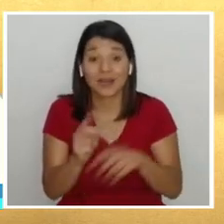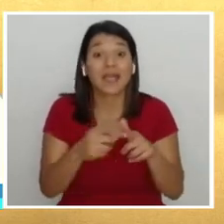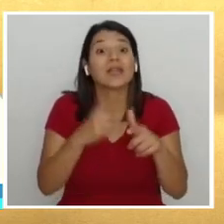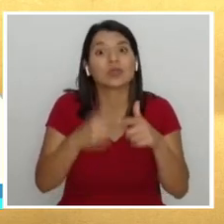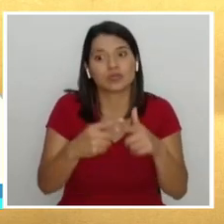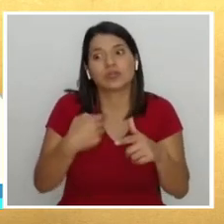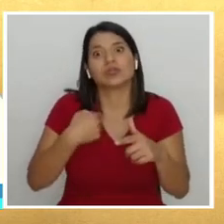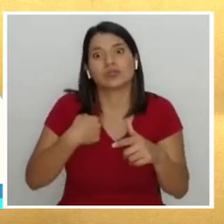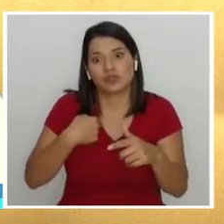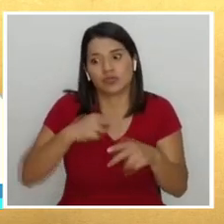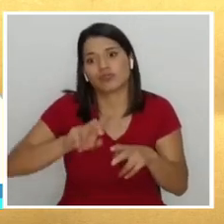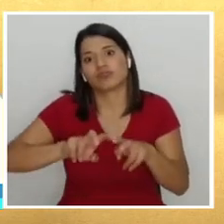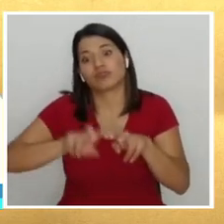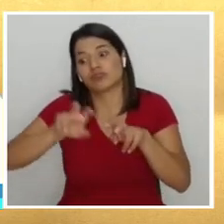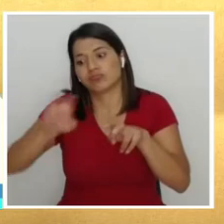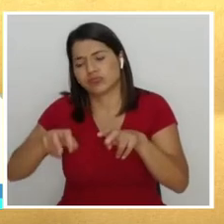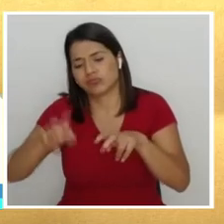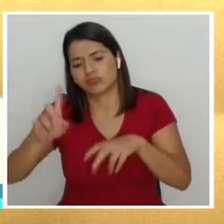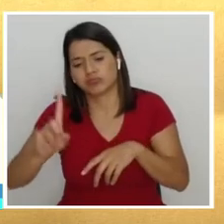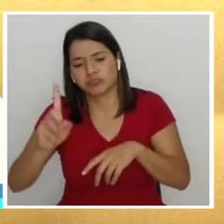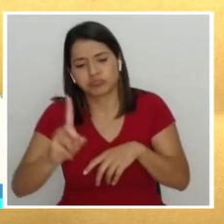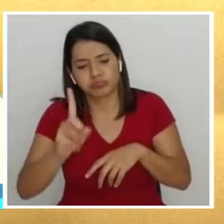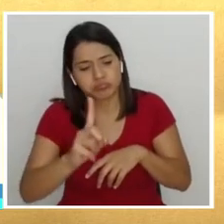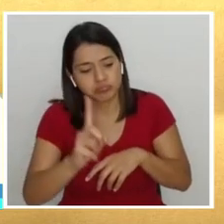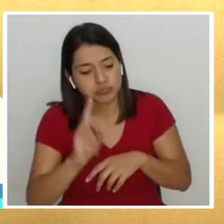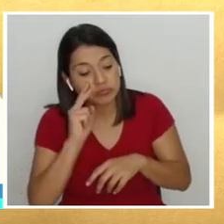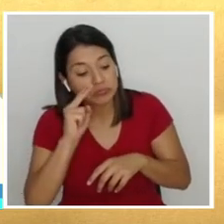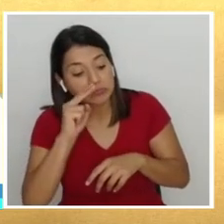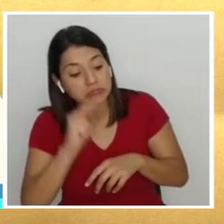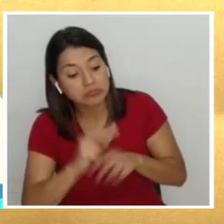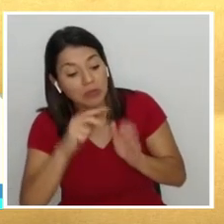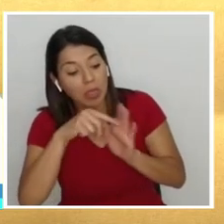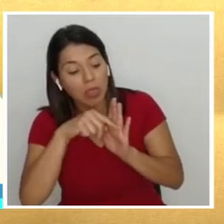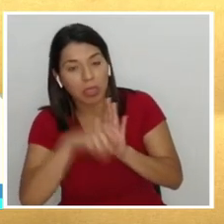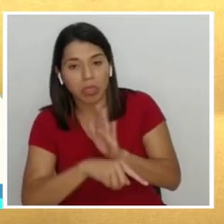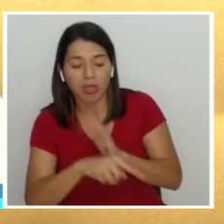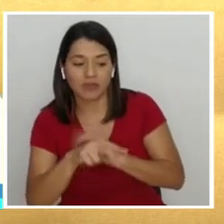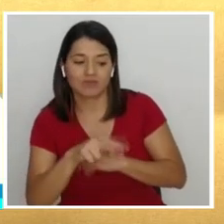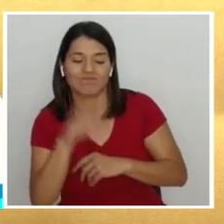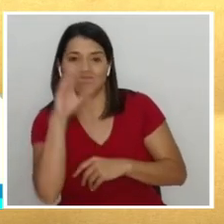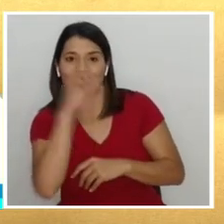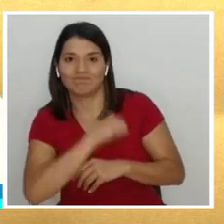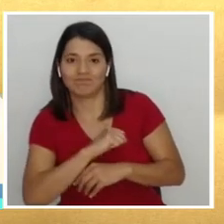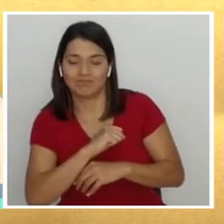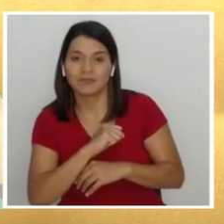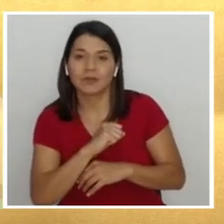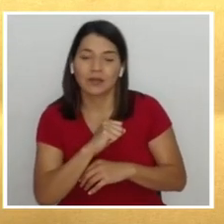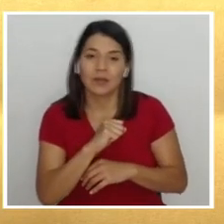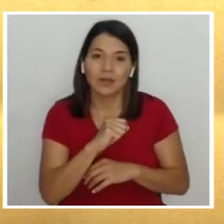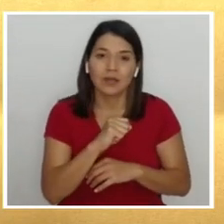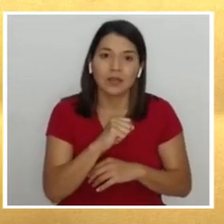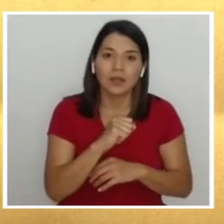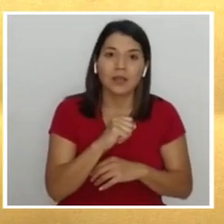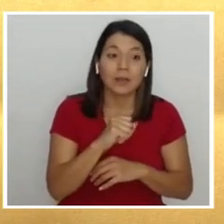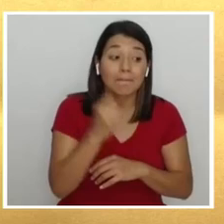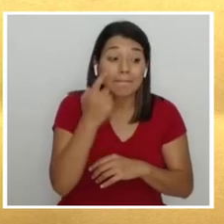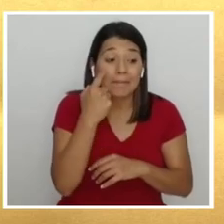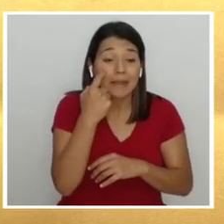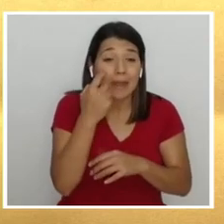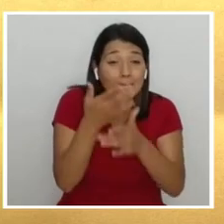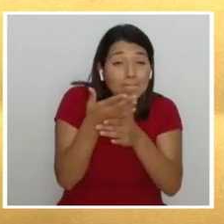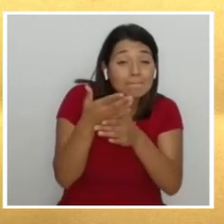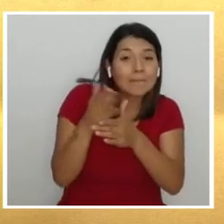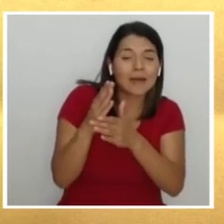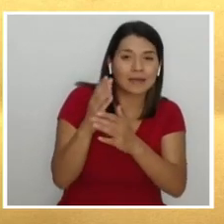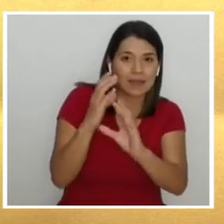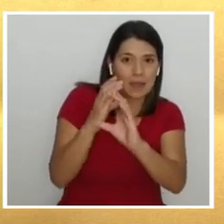acerqué al precipicio para hacer la revisión, y fue donde pude observar solamente la cola del bus, por decirlo así, la parte posterior,